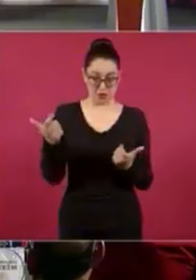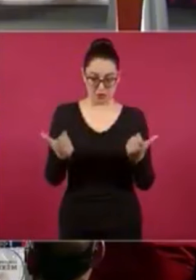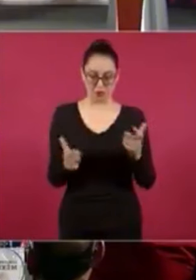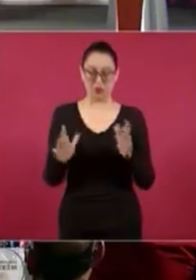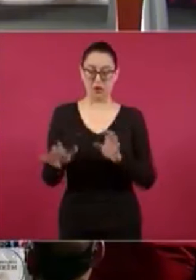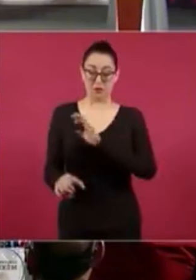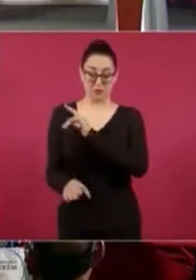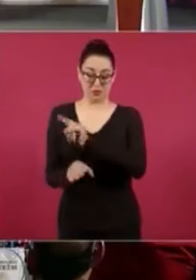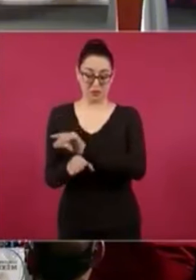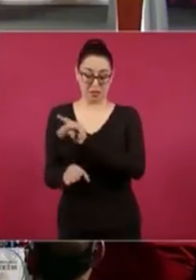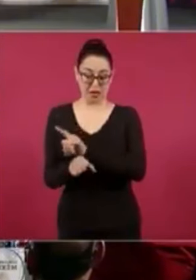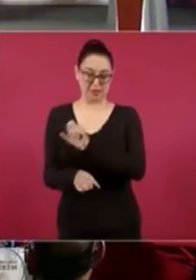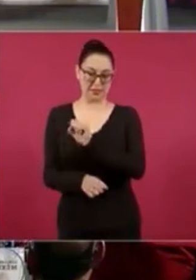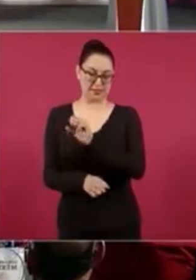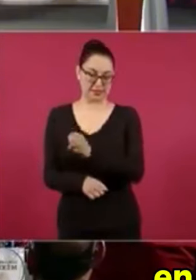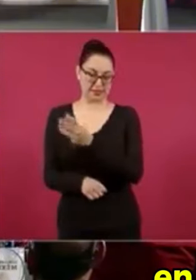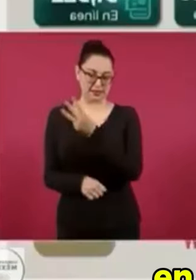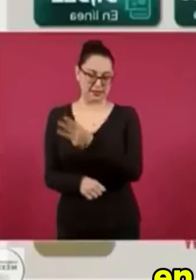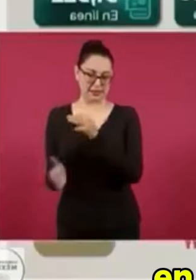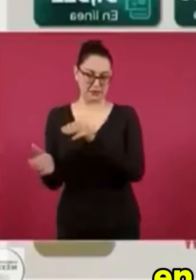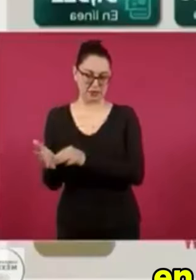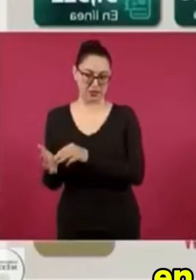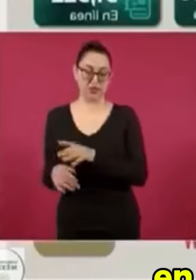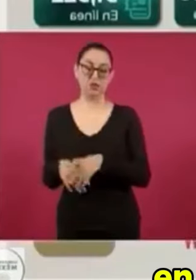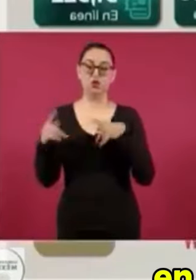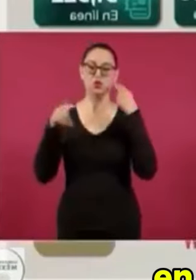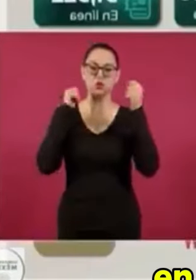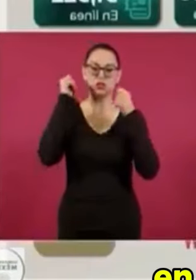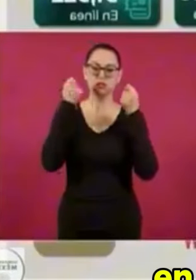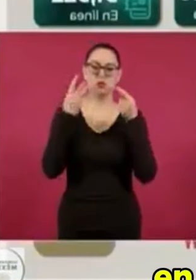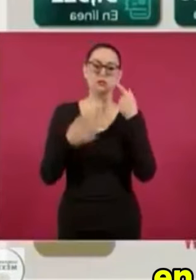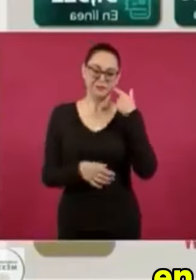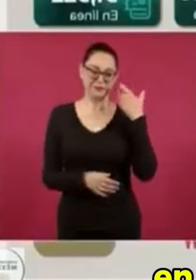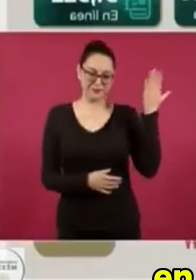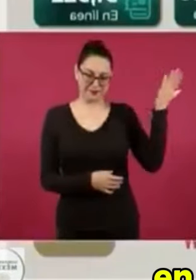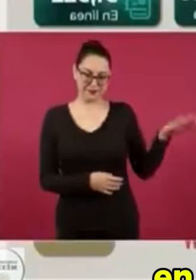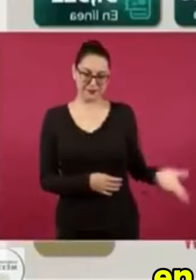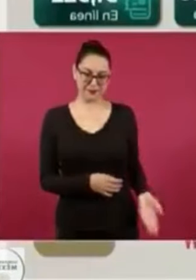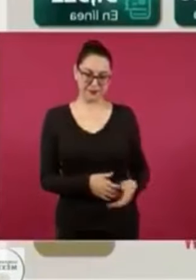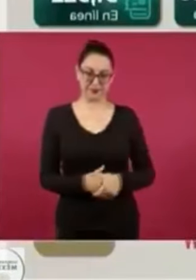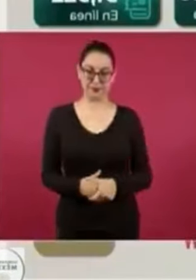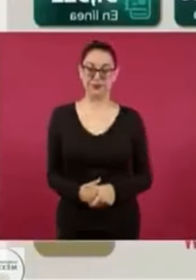especial 63 mil pasajeros, en turistas locales que son